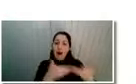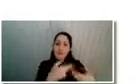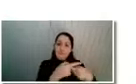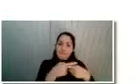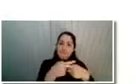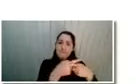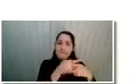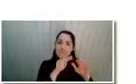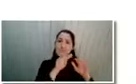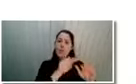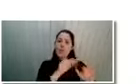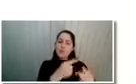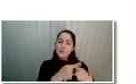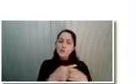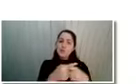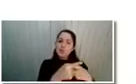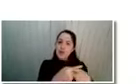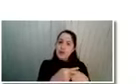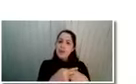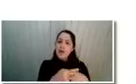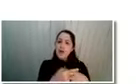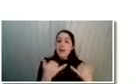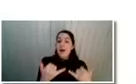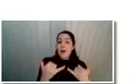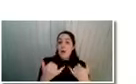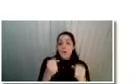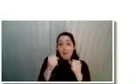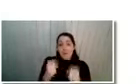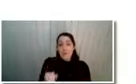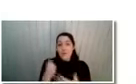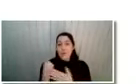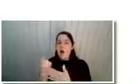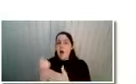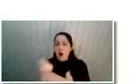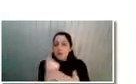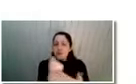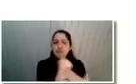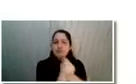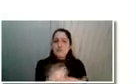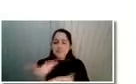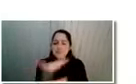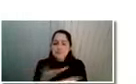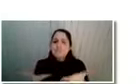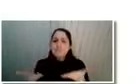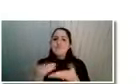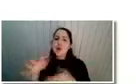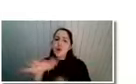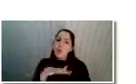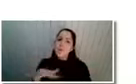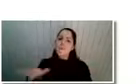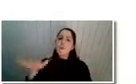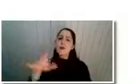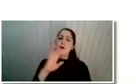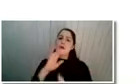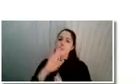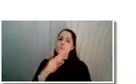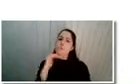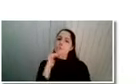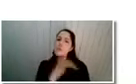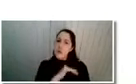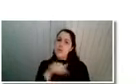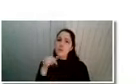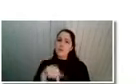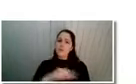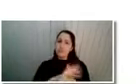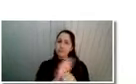poco más lejano, podamos estar ahora al servicio de la sociedad y de responder rápidamente a esta pandemia. Y por